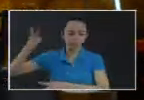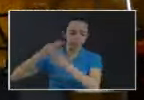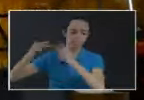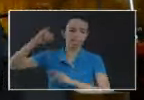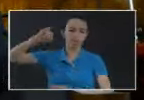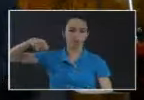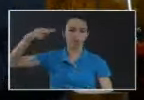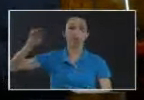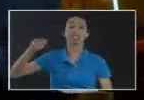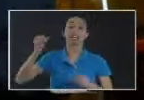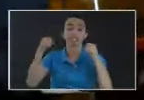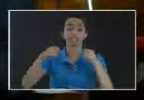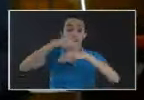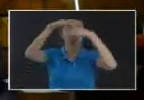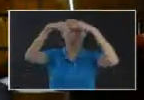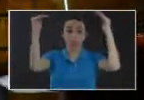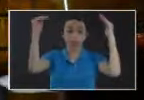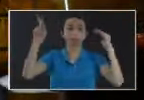los cielos y la tierra.